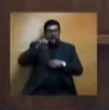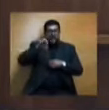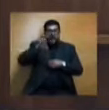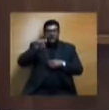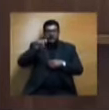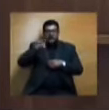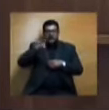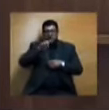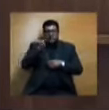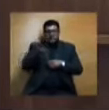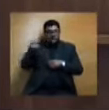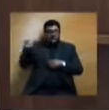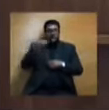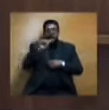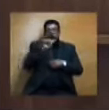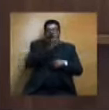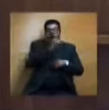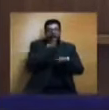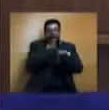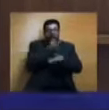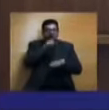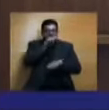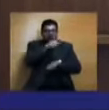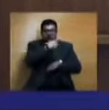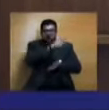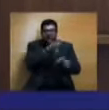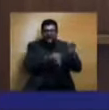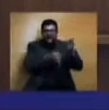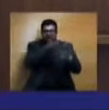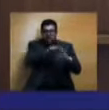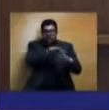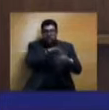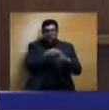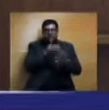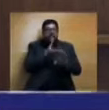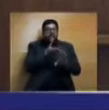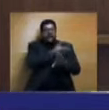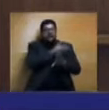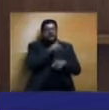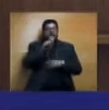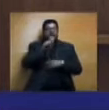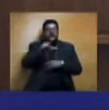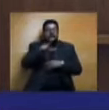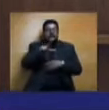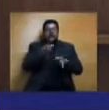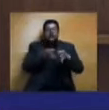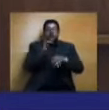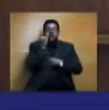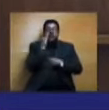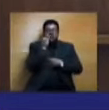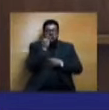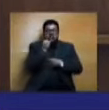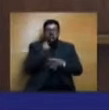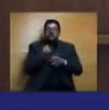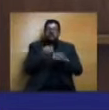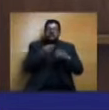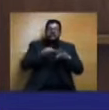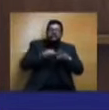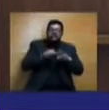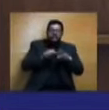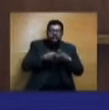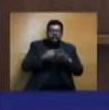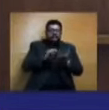impugnar del Tribunal Electoral del Estado de Jalisco la resolución de 27 de junio pasado, dictada en el incidente de escrutinio y cómputo